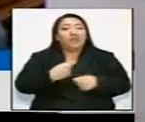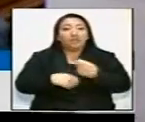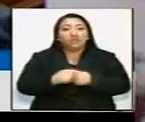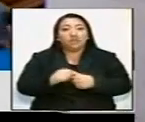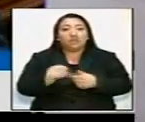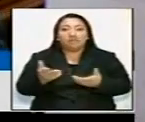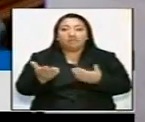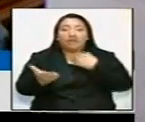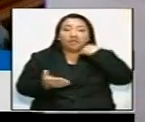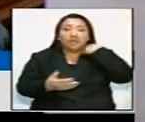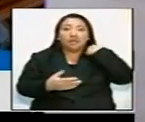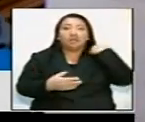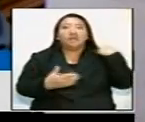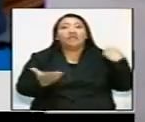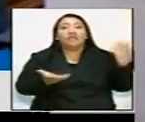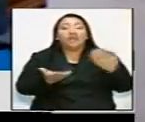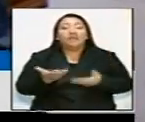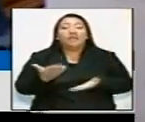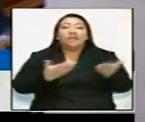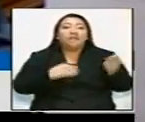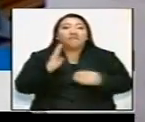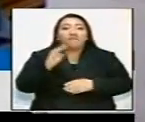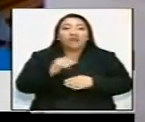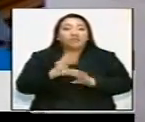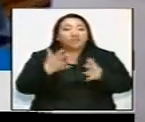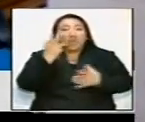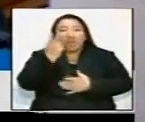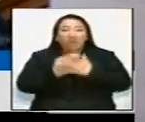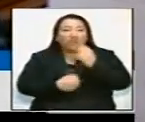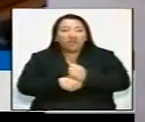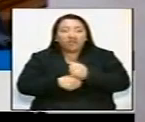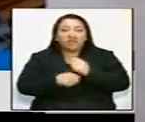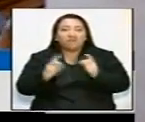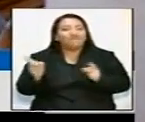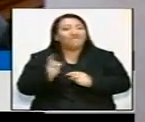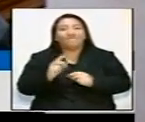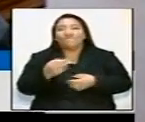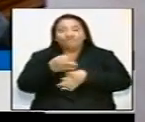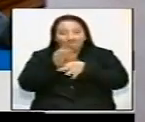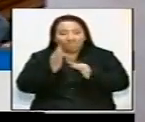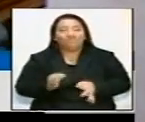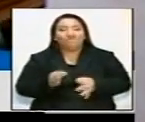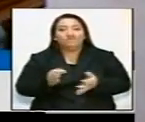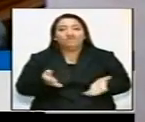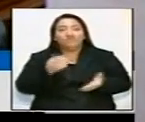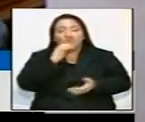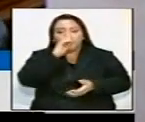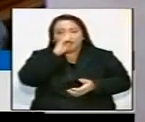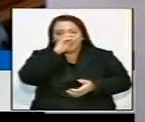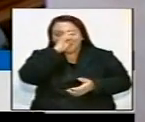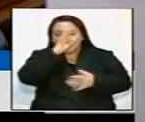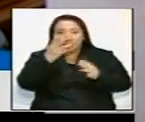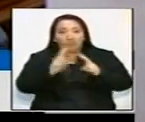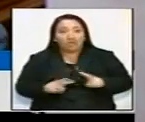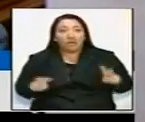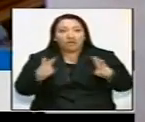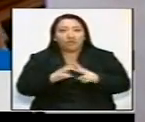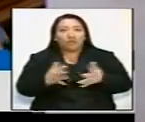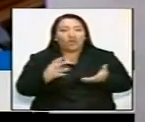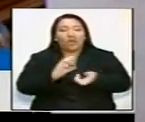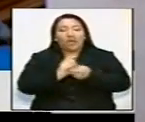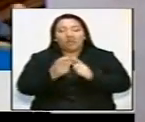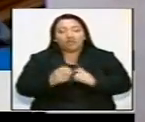la bodega, en el banco, etcétera. Si no hay confianza, no va a haber formalidad. Si no hay valores, no va a haber un